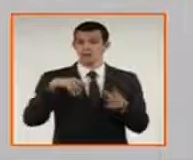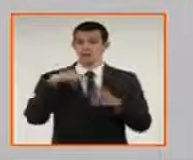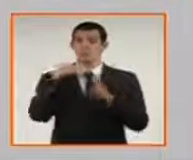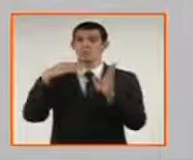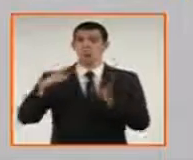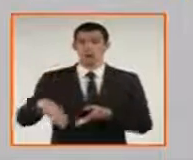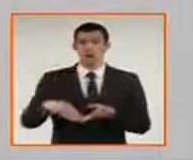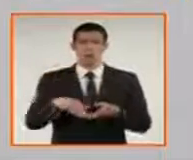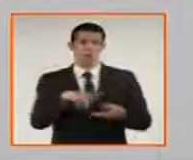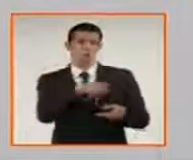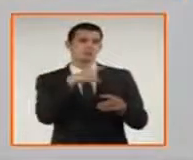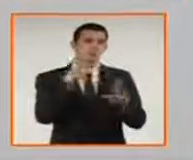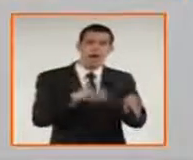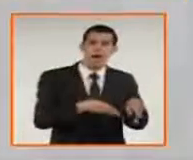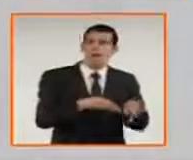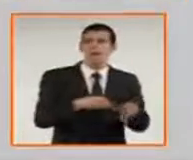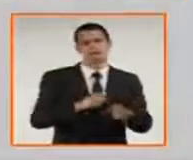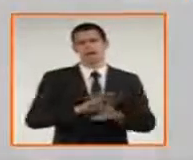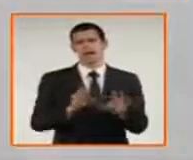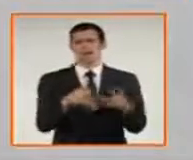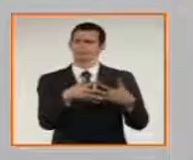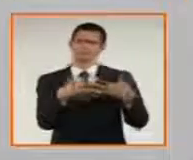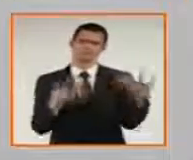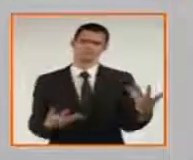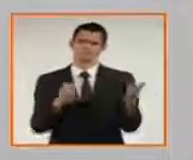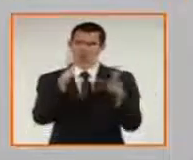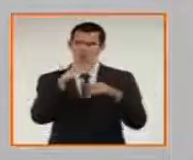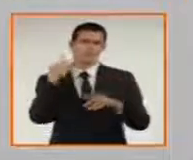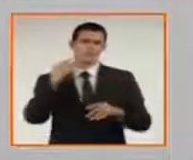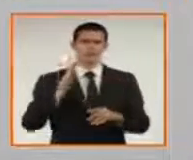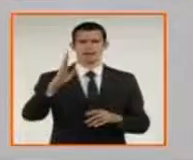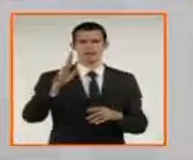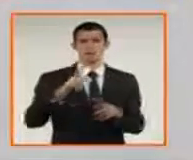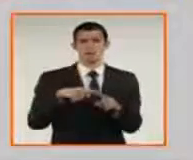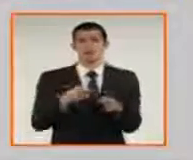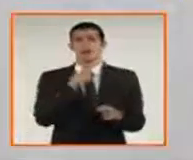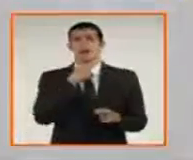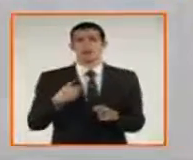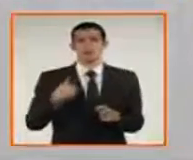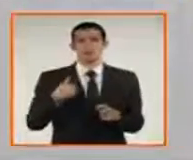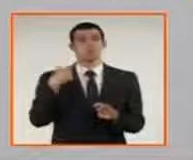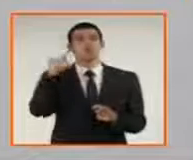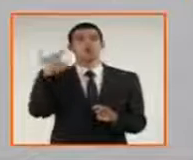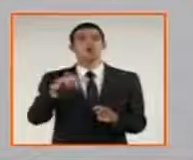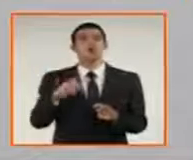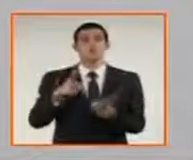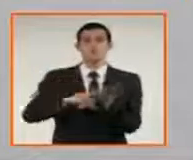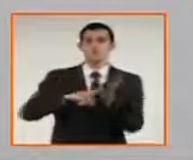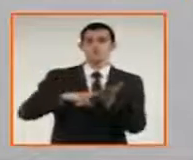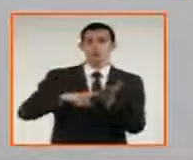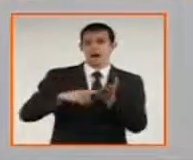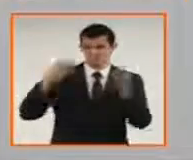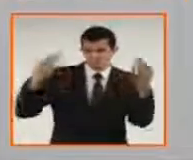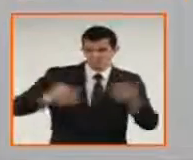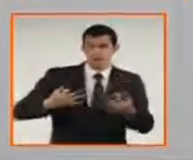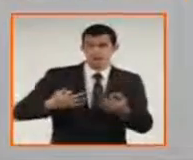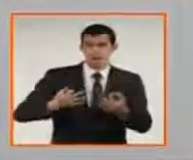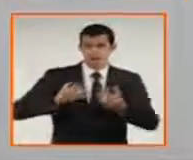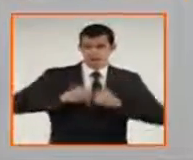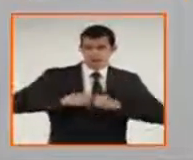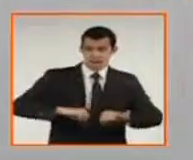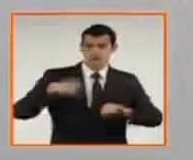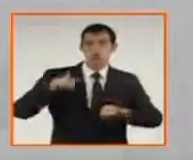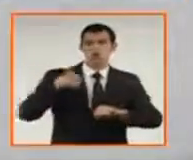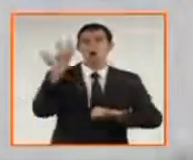esa que fue mi familia, claro, consanguínea, por razones obvias. Ese es uno de los grandes efectos también del parentesco, las prohibiciones